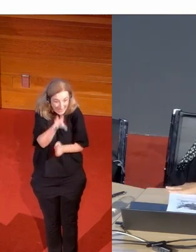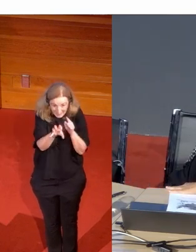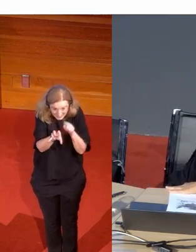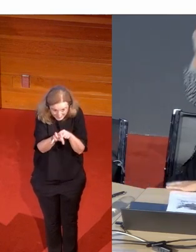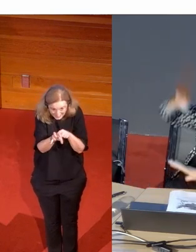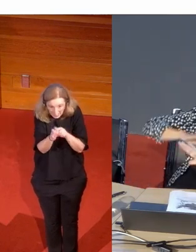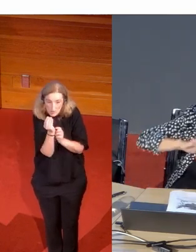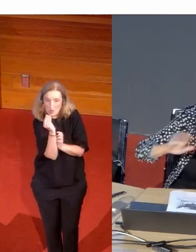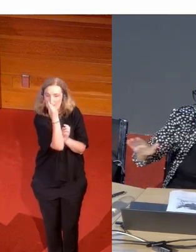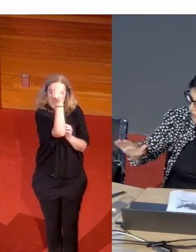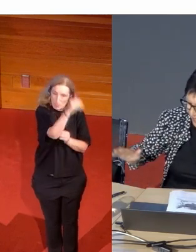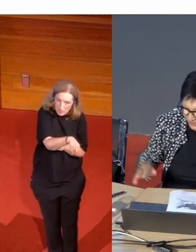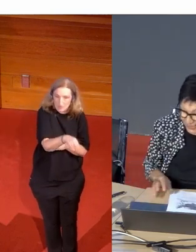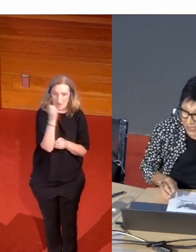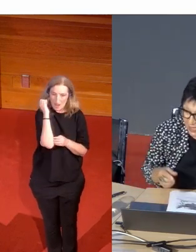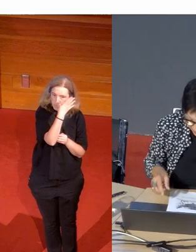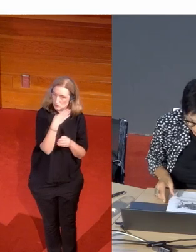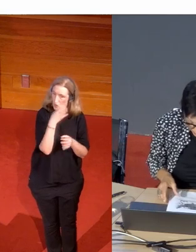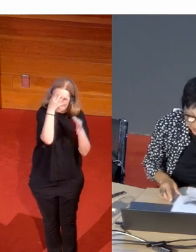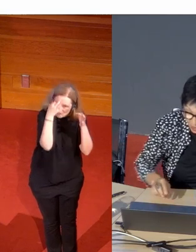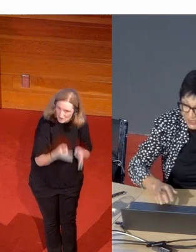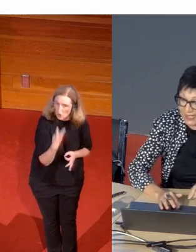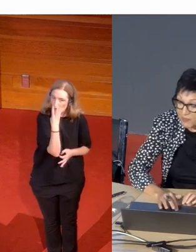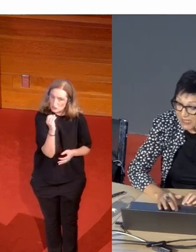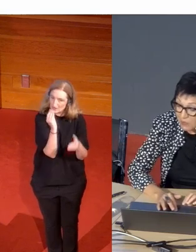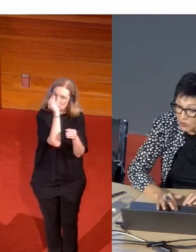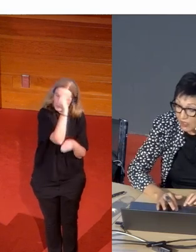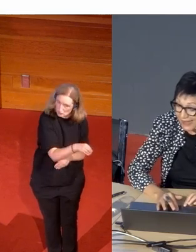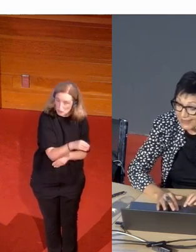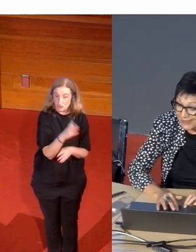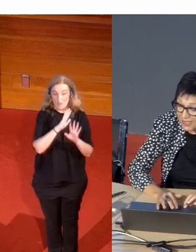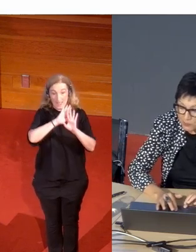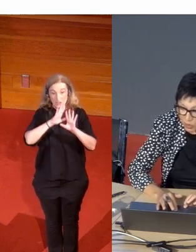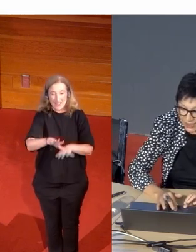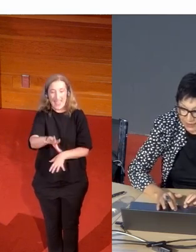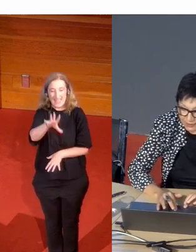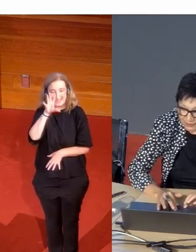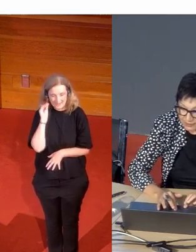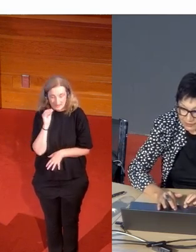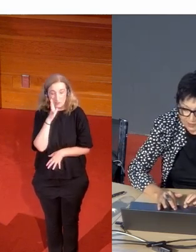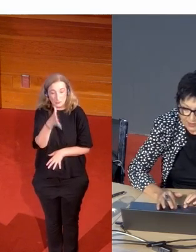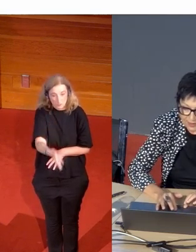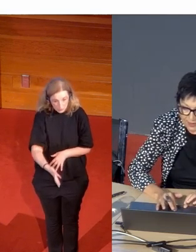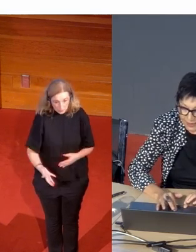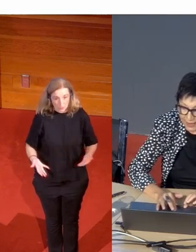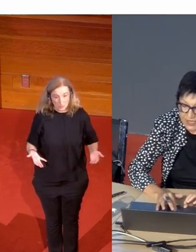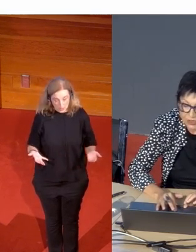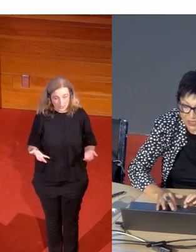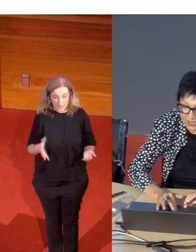de Texas son para él y entonces así pasamos a entender por qué